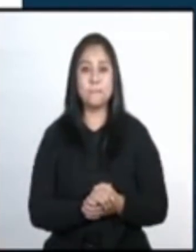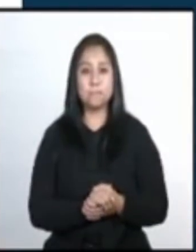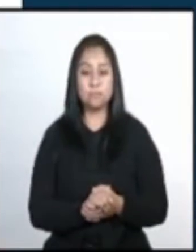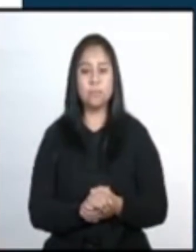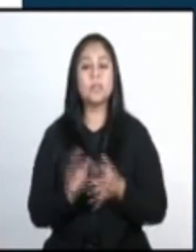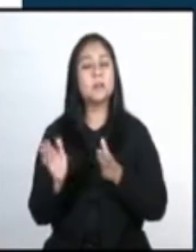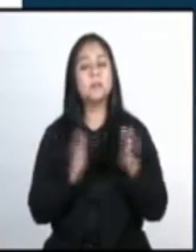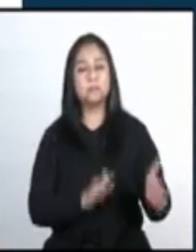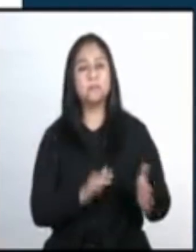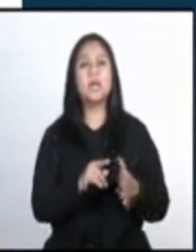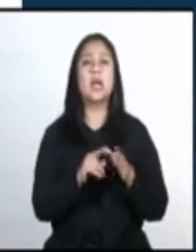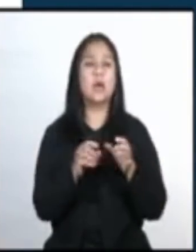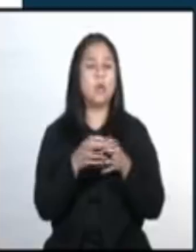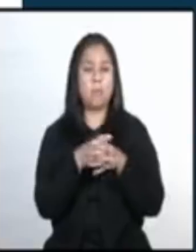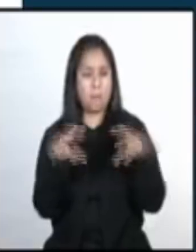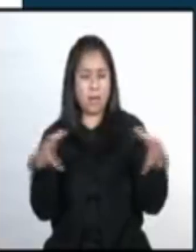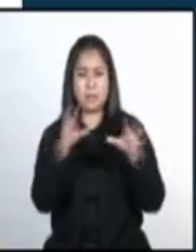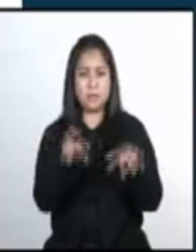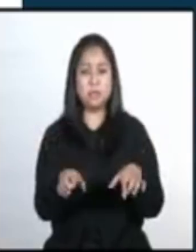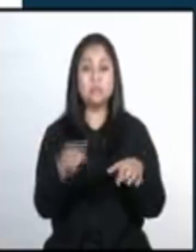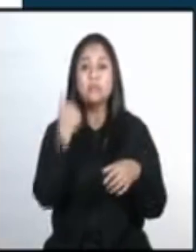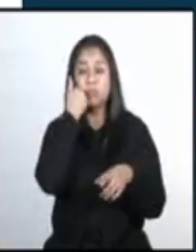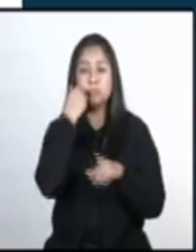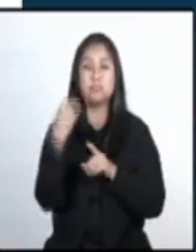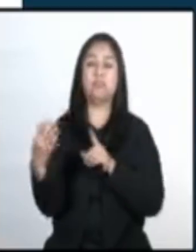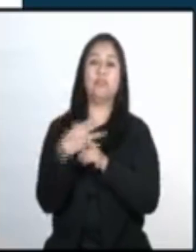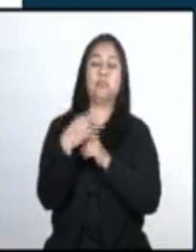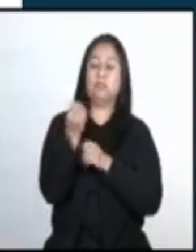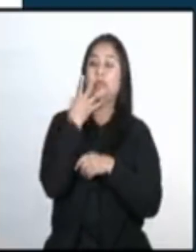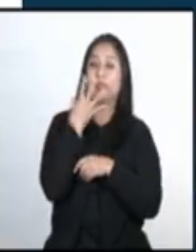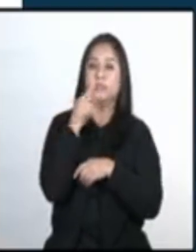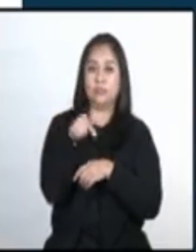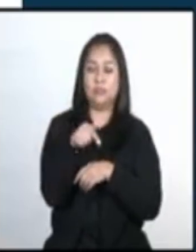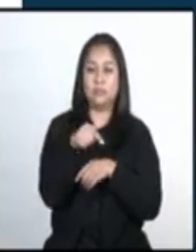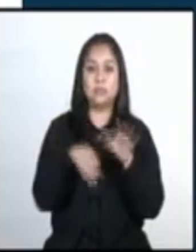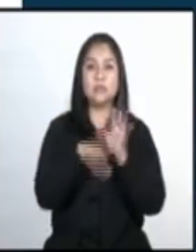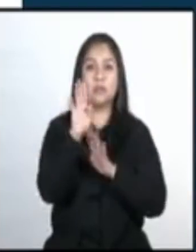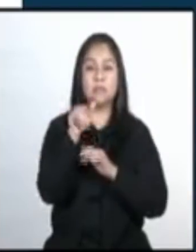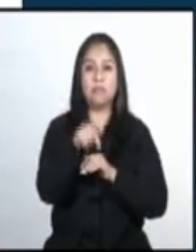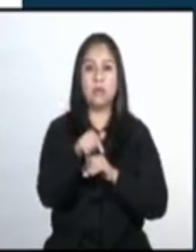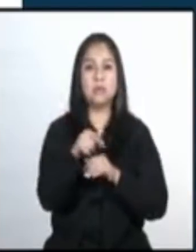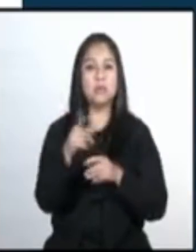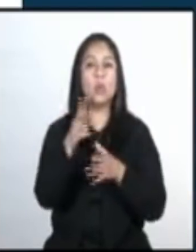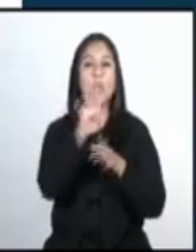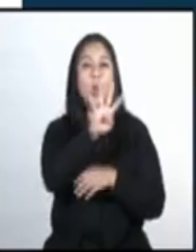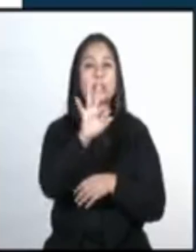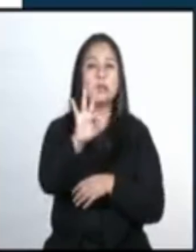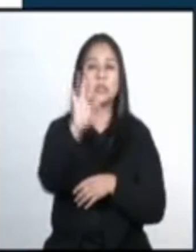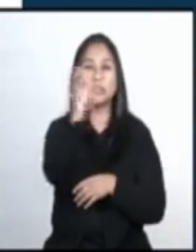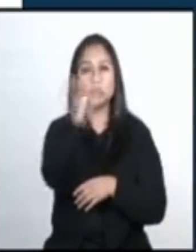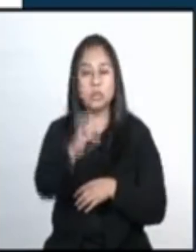La mayoría de los infectados se recuperan, como lo vemos en esta gráfica. 43% se enferman,